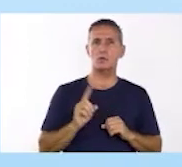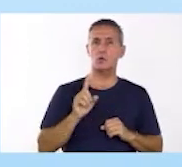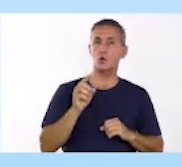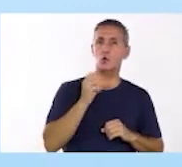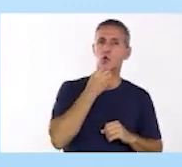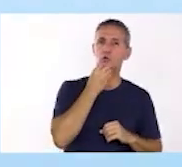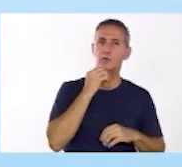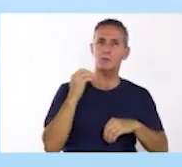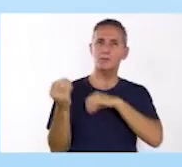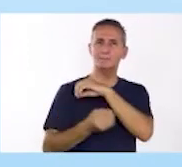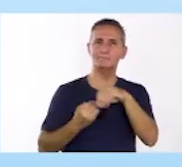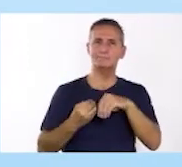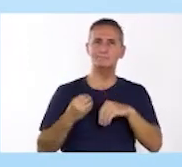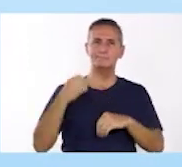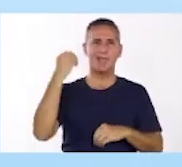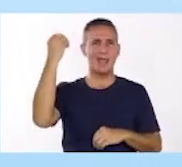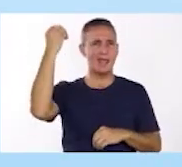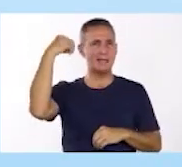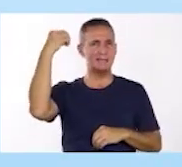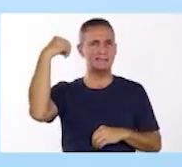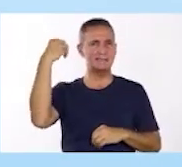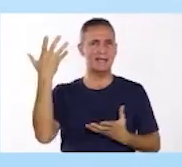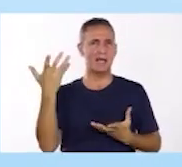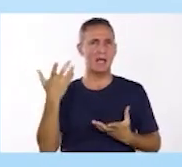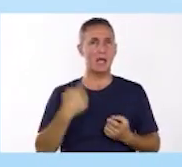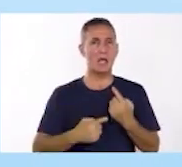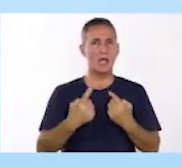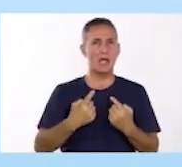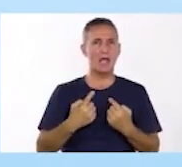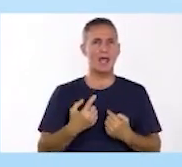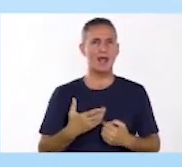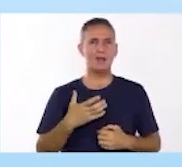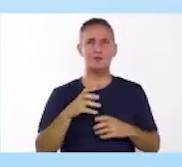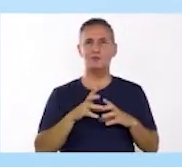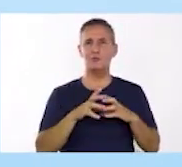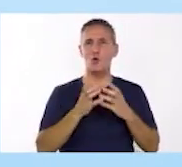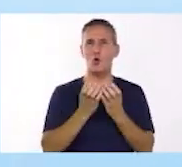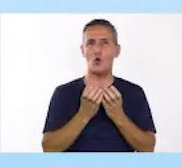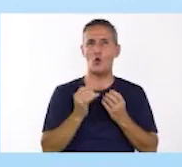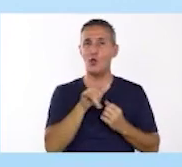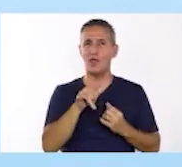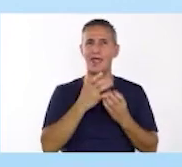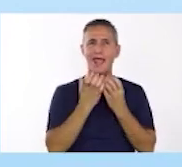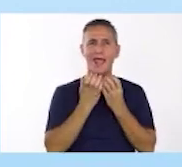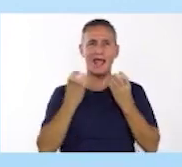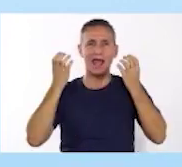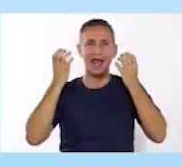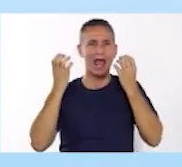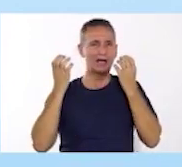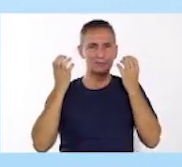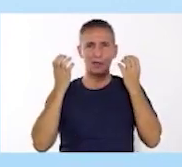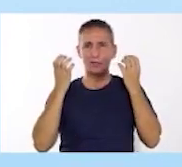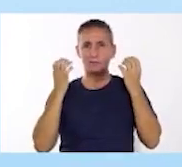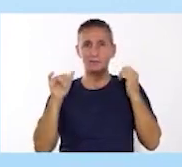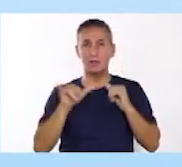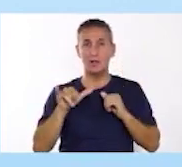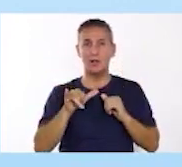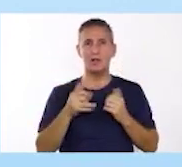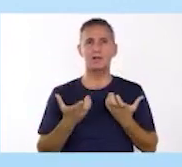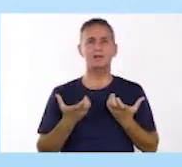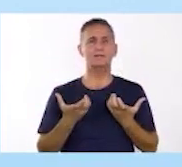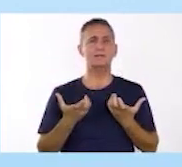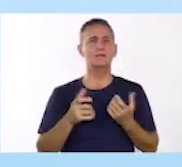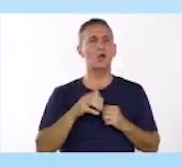nobles, insustituibles y sabias. Algunas son melones dulces y otras son nueces